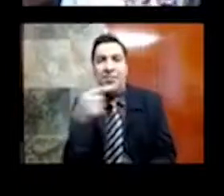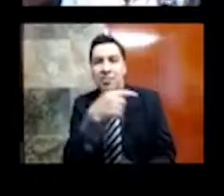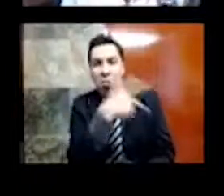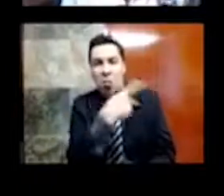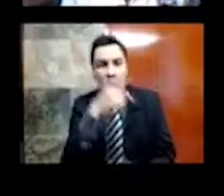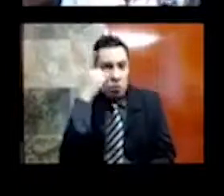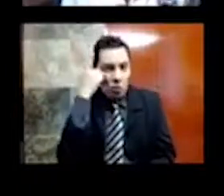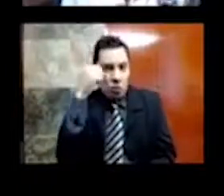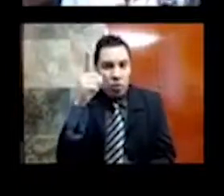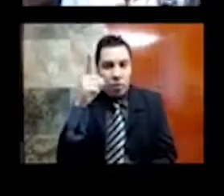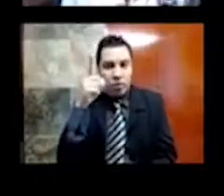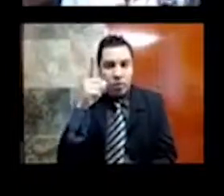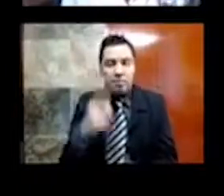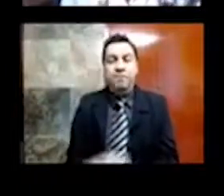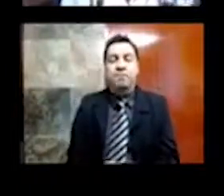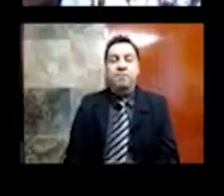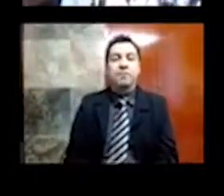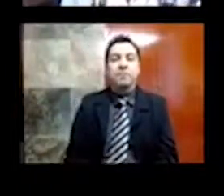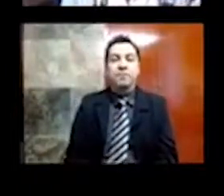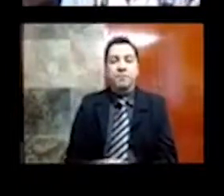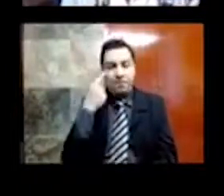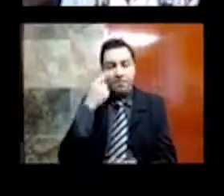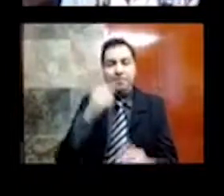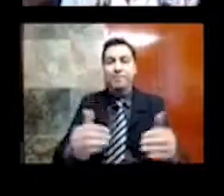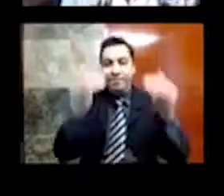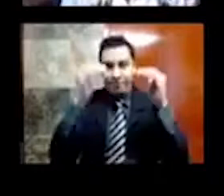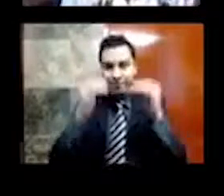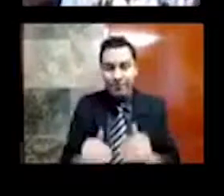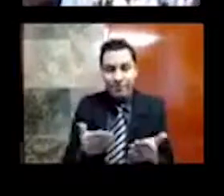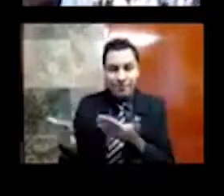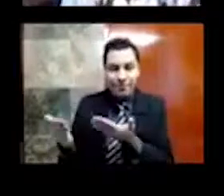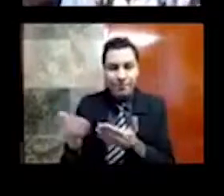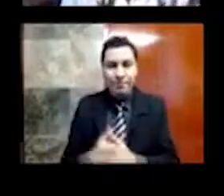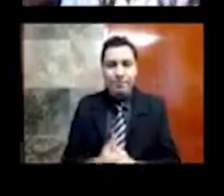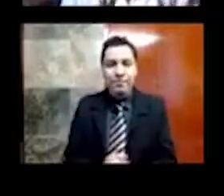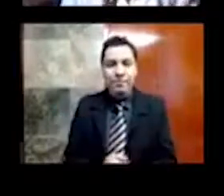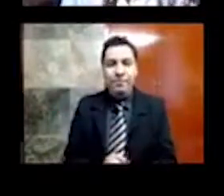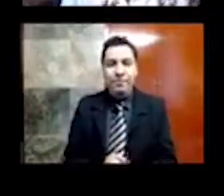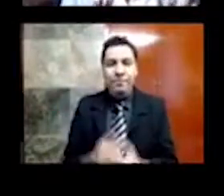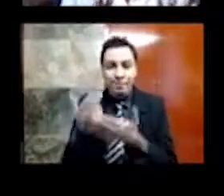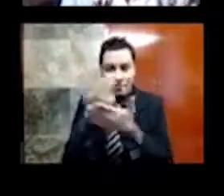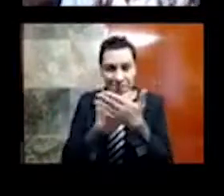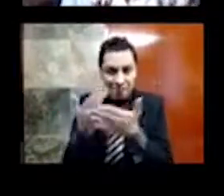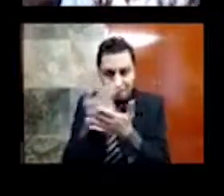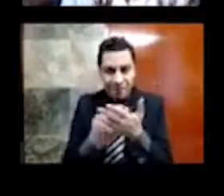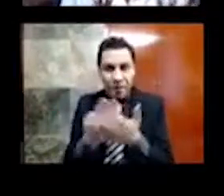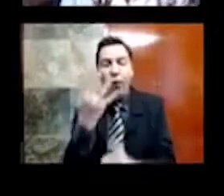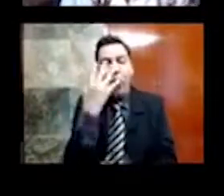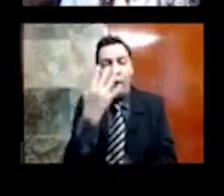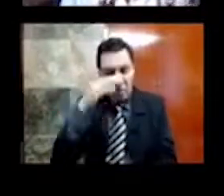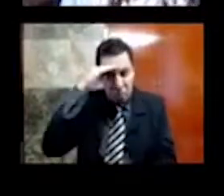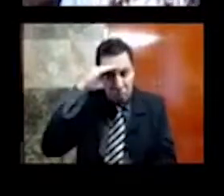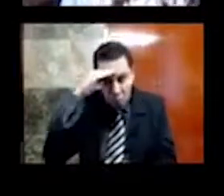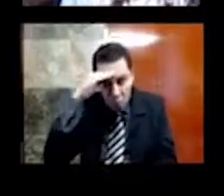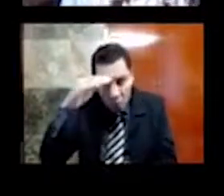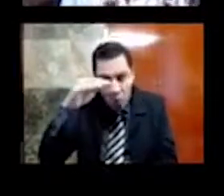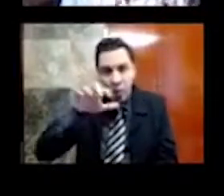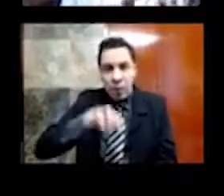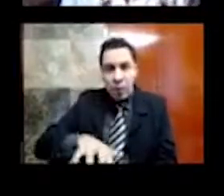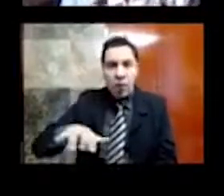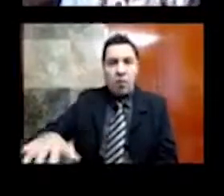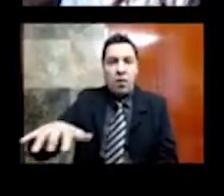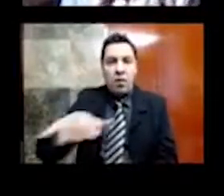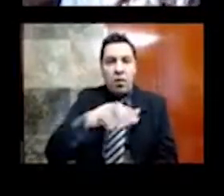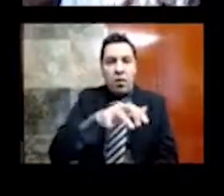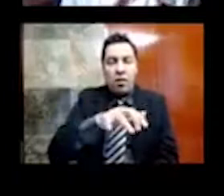por favor, para que veamos. Ahí está en este dibujo los cuatro señoríos y las ciudades importantes,